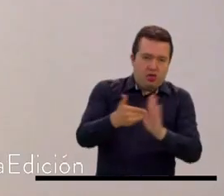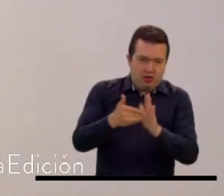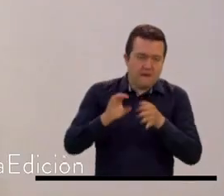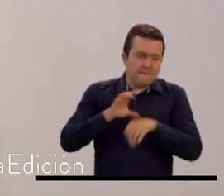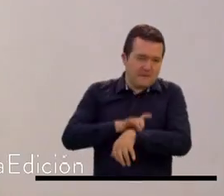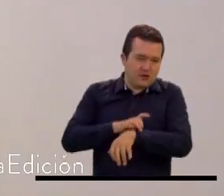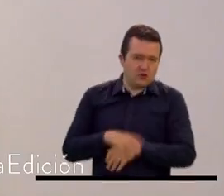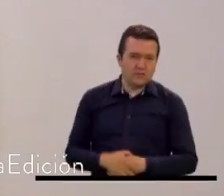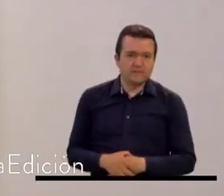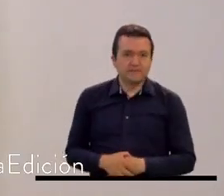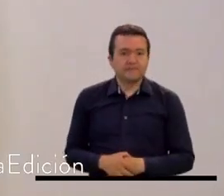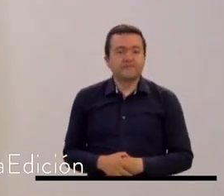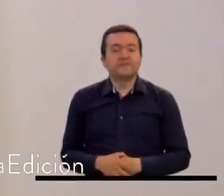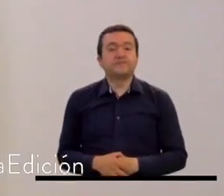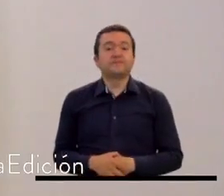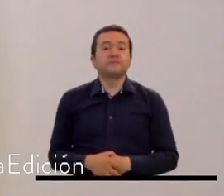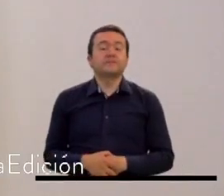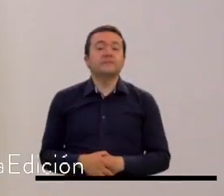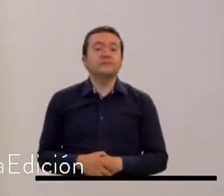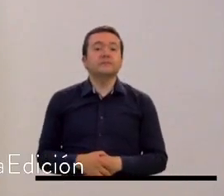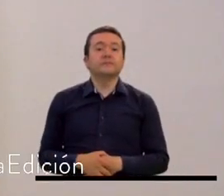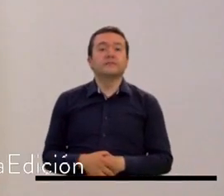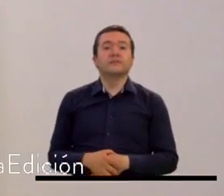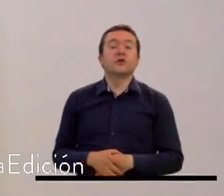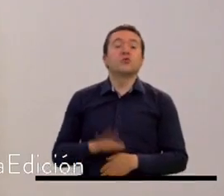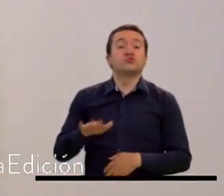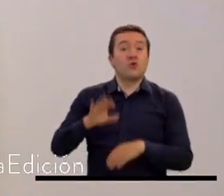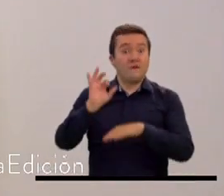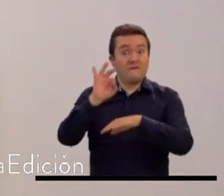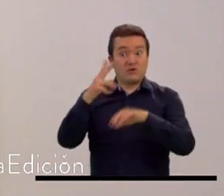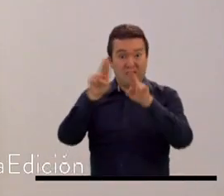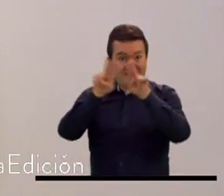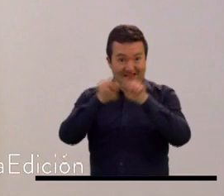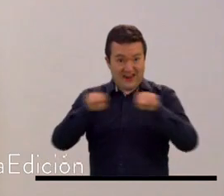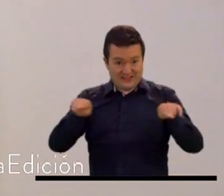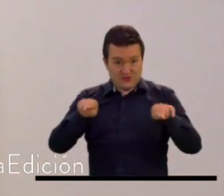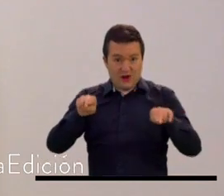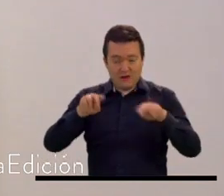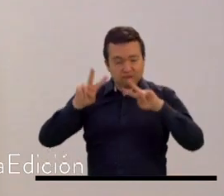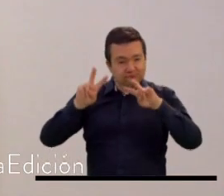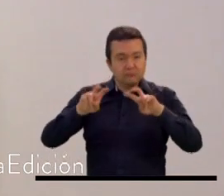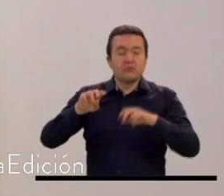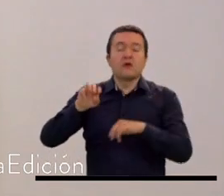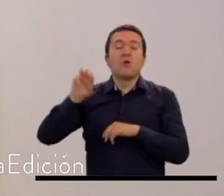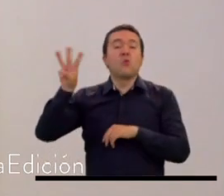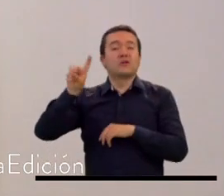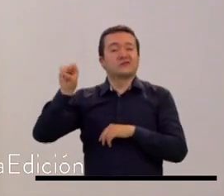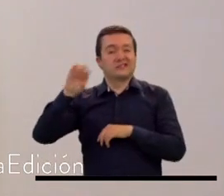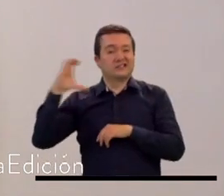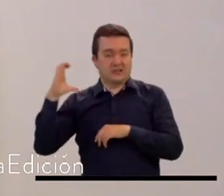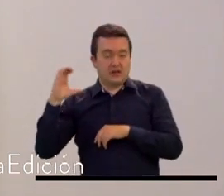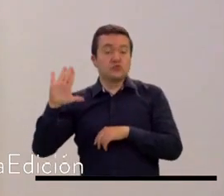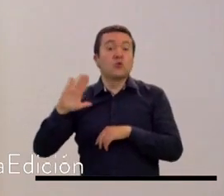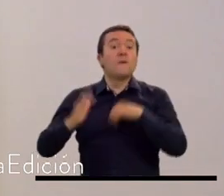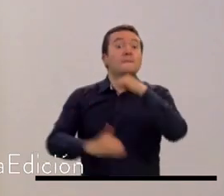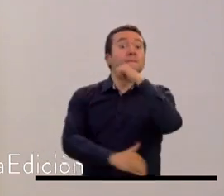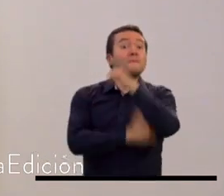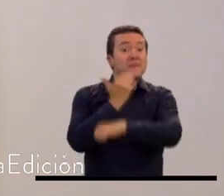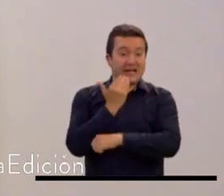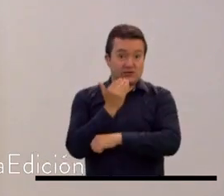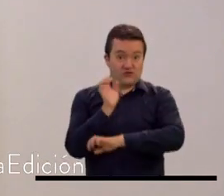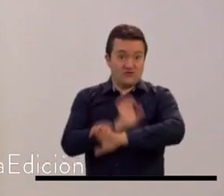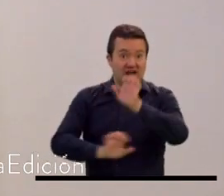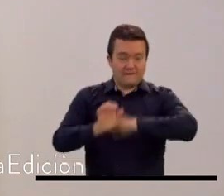En un evento virtual del Centro de Estudios Estratégicos e Internacionales en Washington, el ministro de Defensa, Carlos Holmes Trujillo, advirtió que los